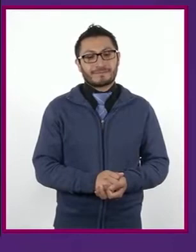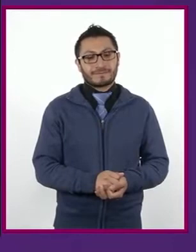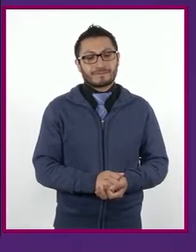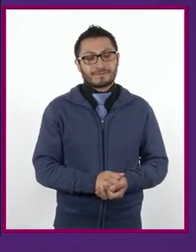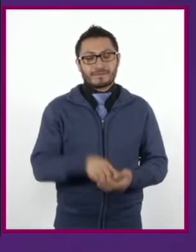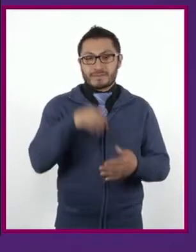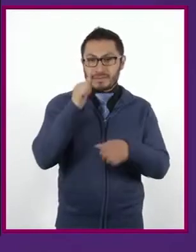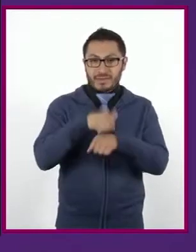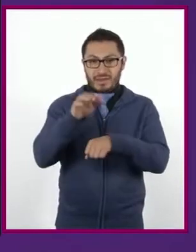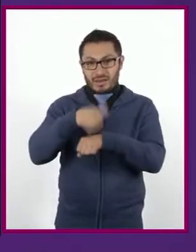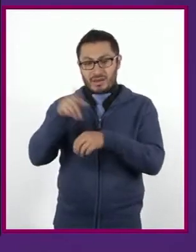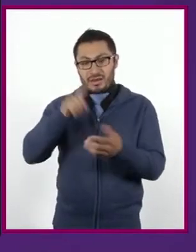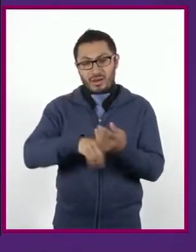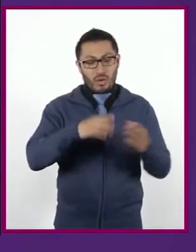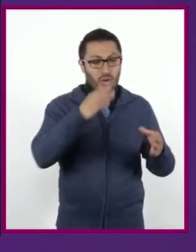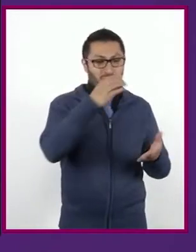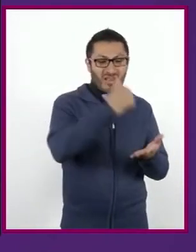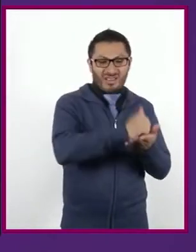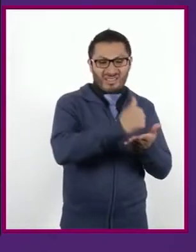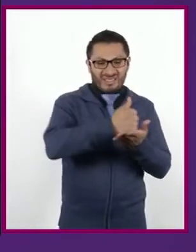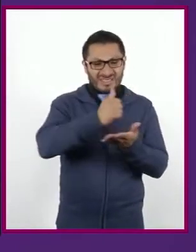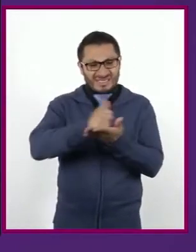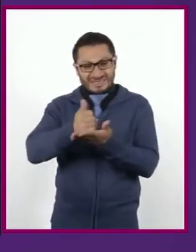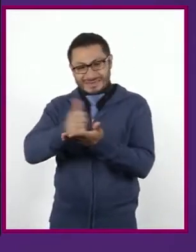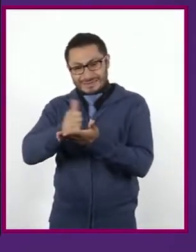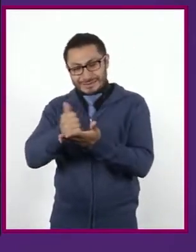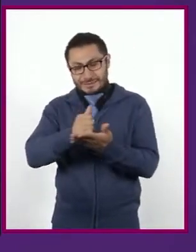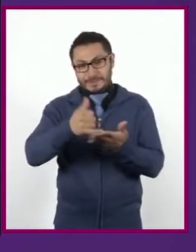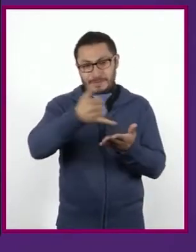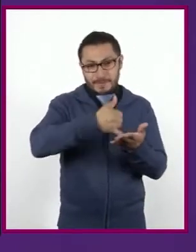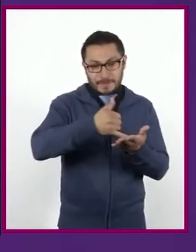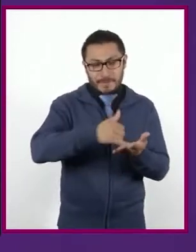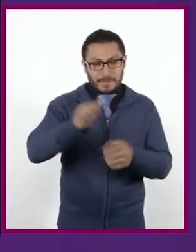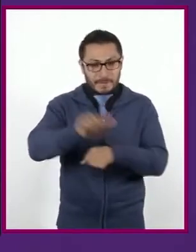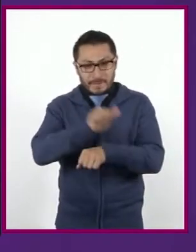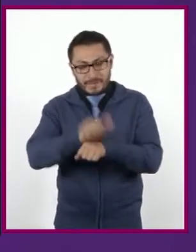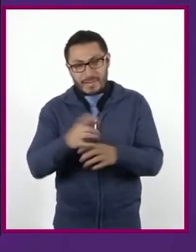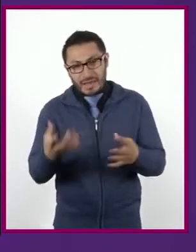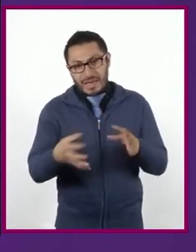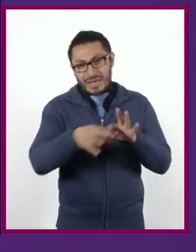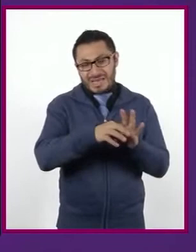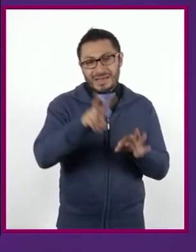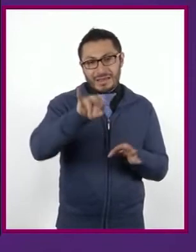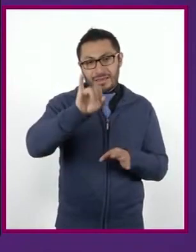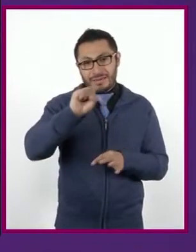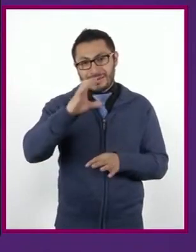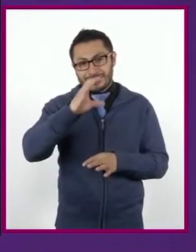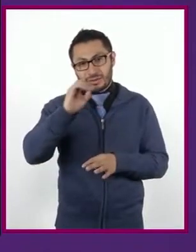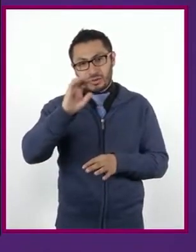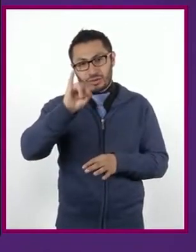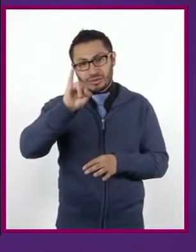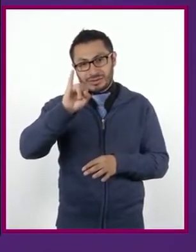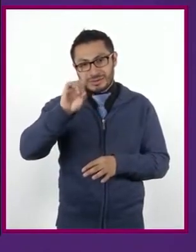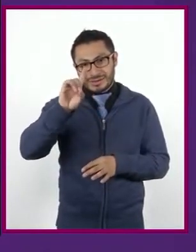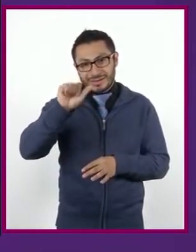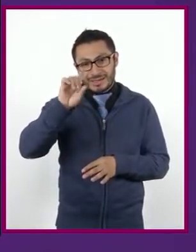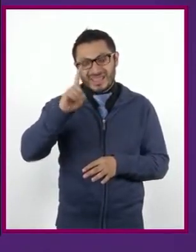Los números en los envases de aceite automotriz están relacionados con la viscosidad, que es una propiedad de los